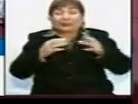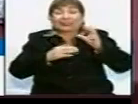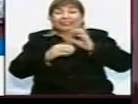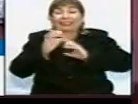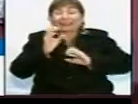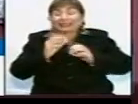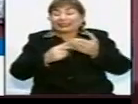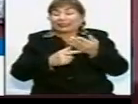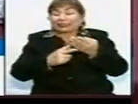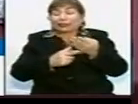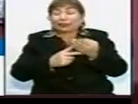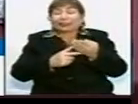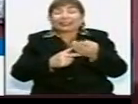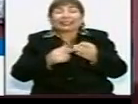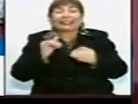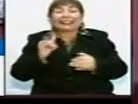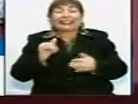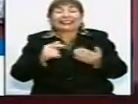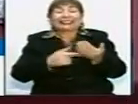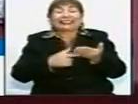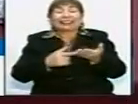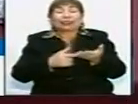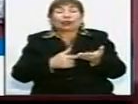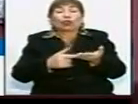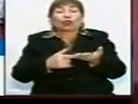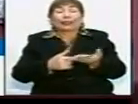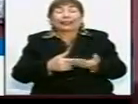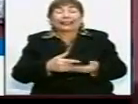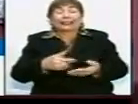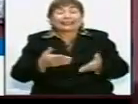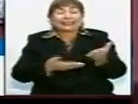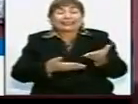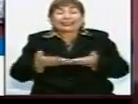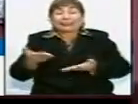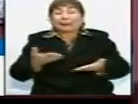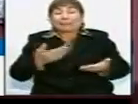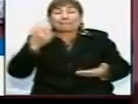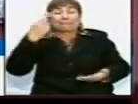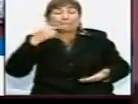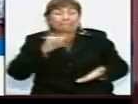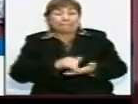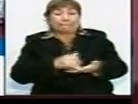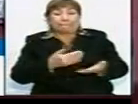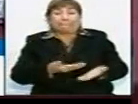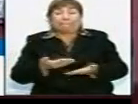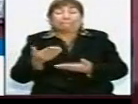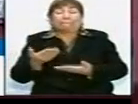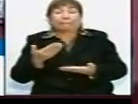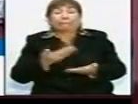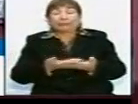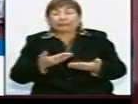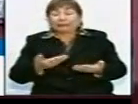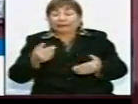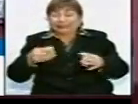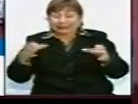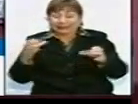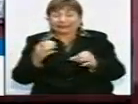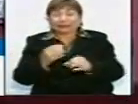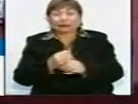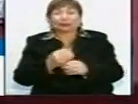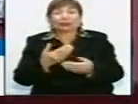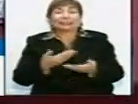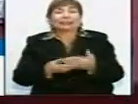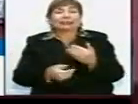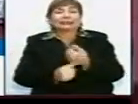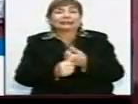innovación tecnología que la tecnología sirva para llevar a cabo esta reducción de riesgo